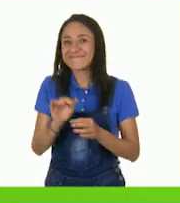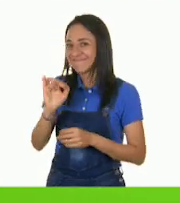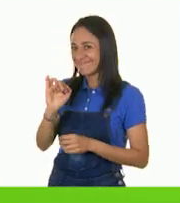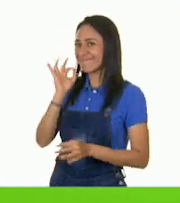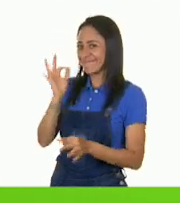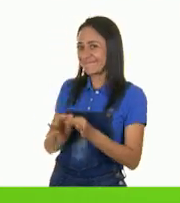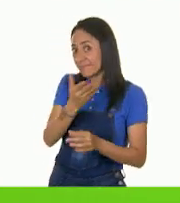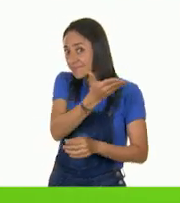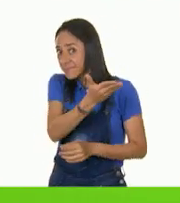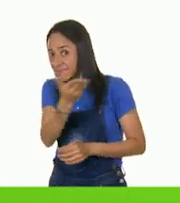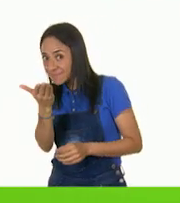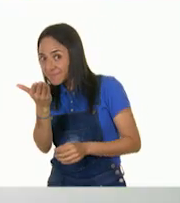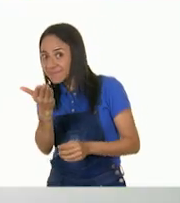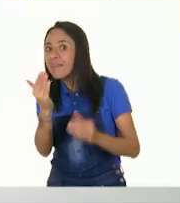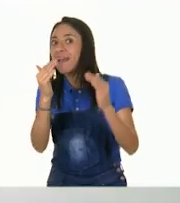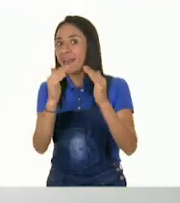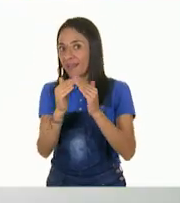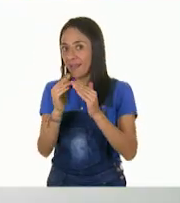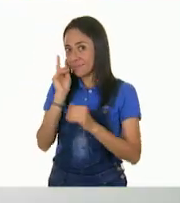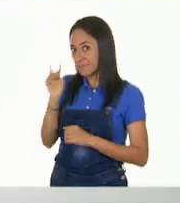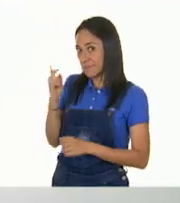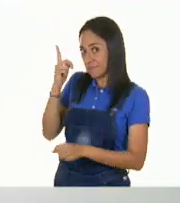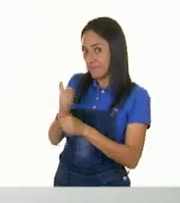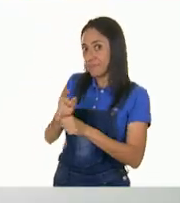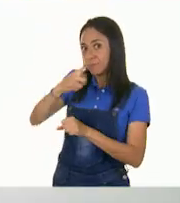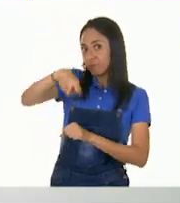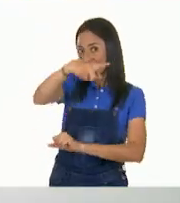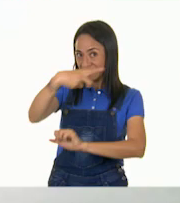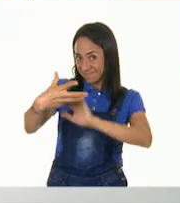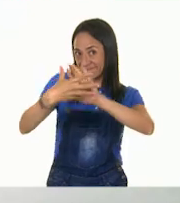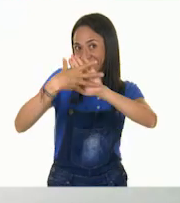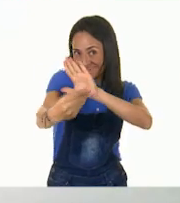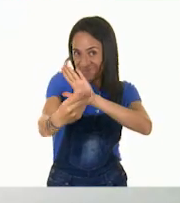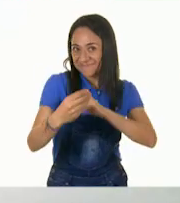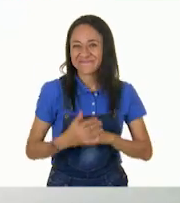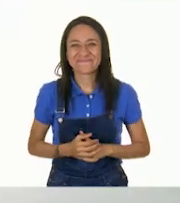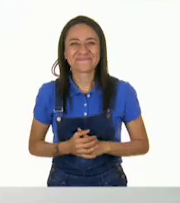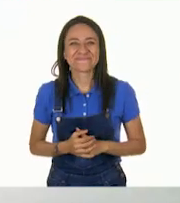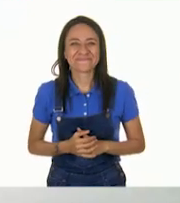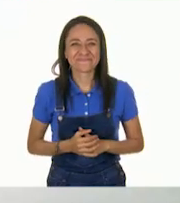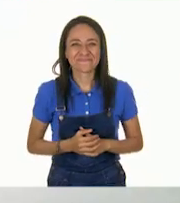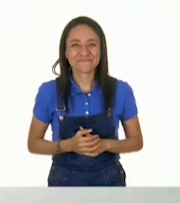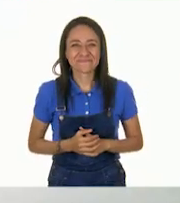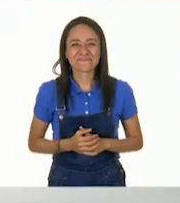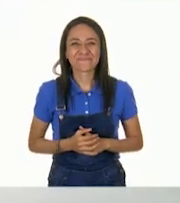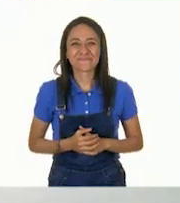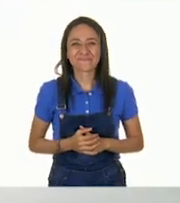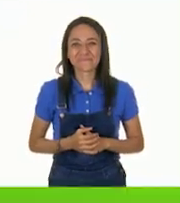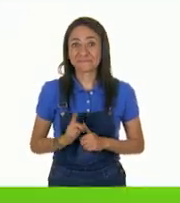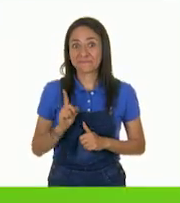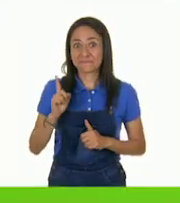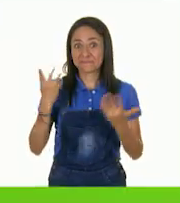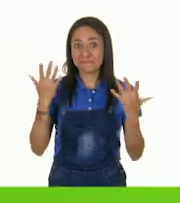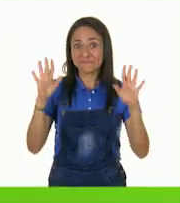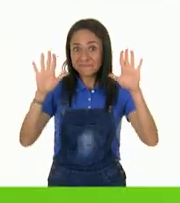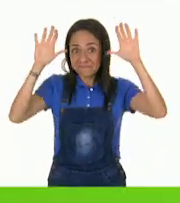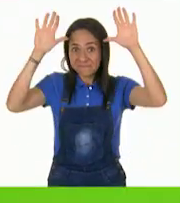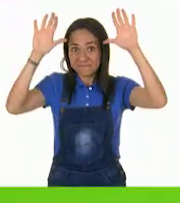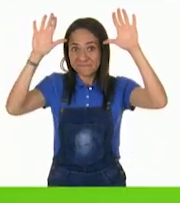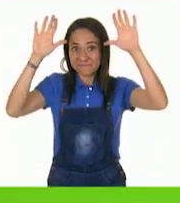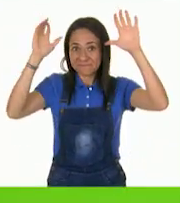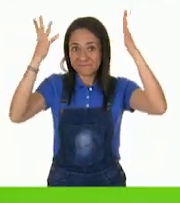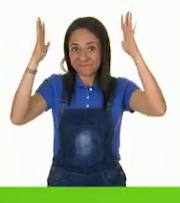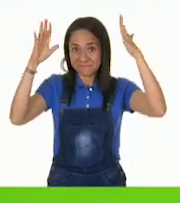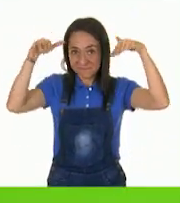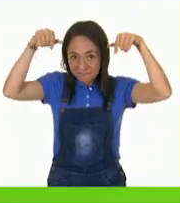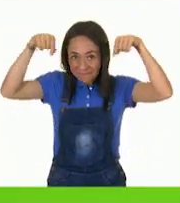después de fácil manos arriba manos abajo manos arriba